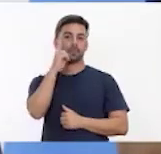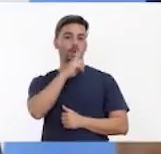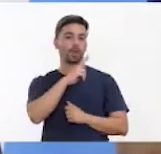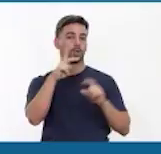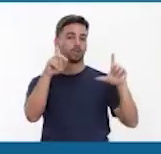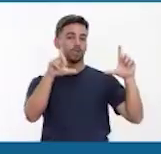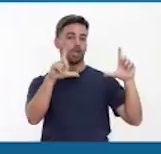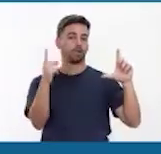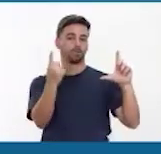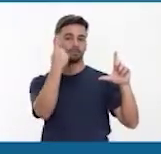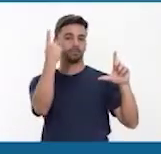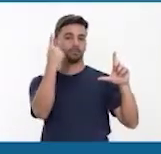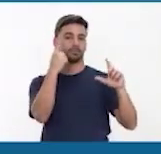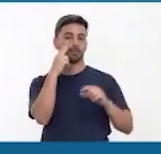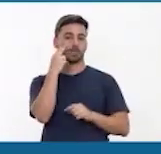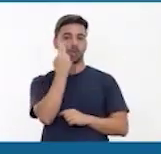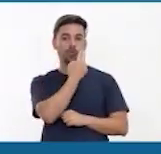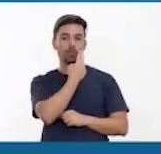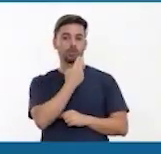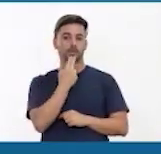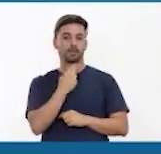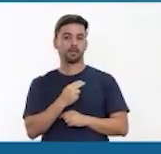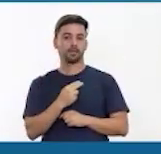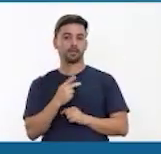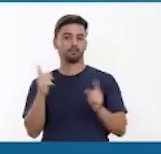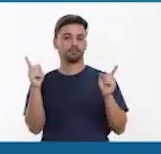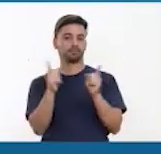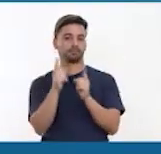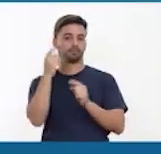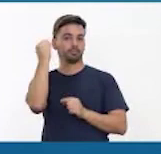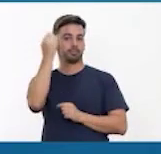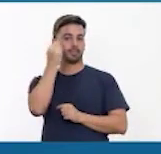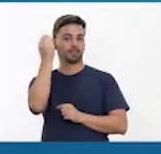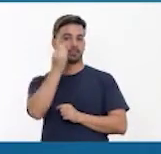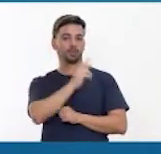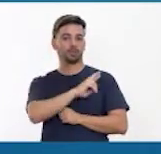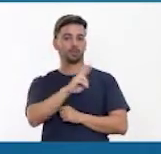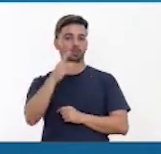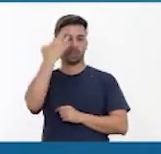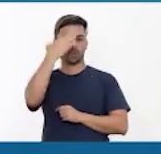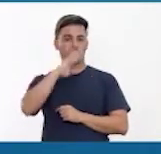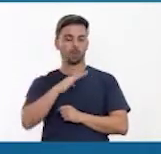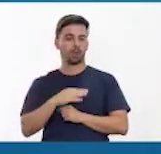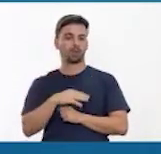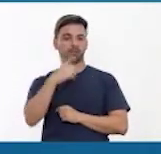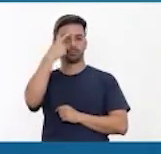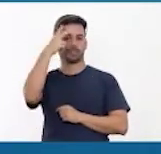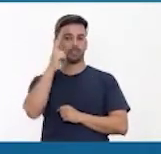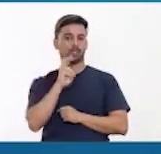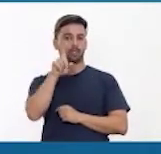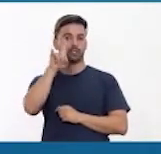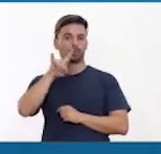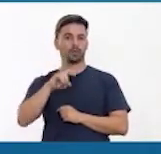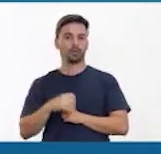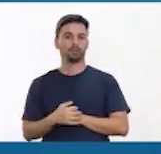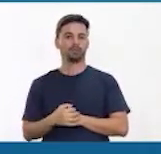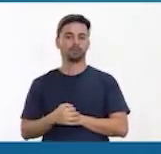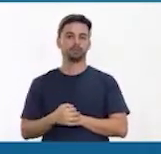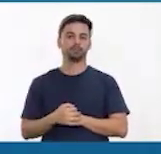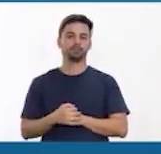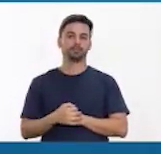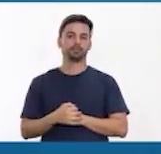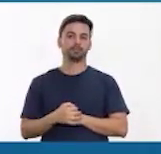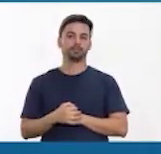Primero, como aparece en pantalla, José Martí, síntesis del pensamiento revolucionario cubano del siglo